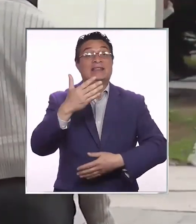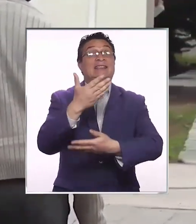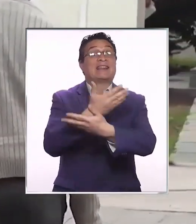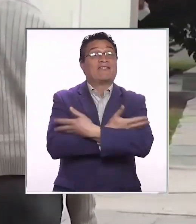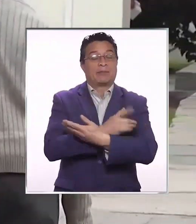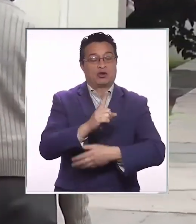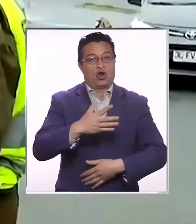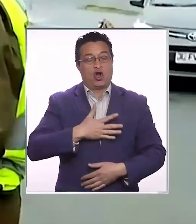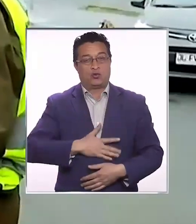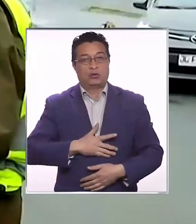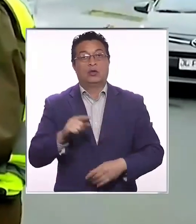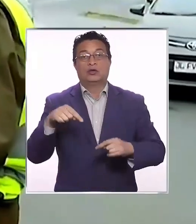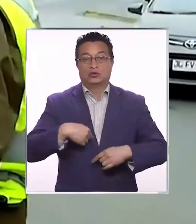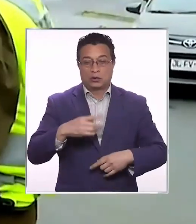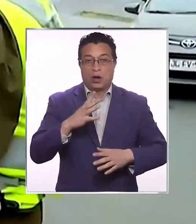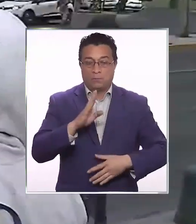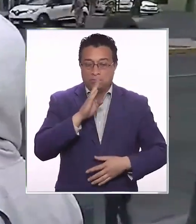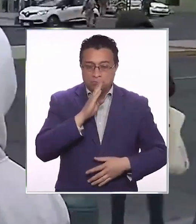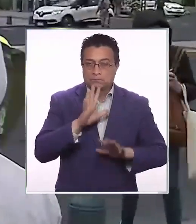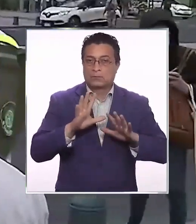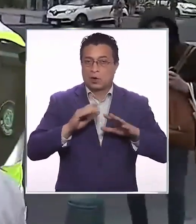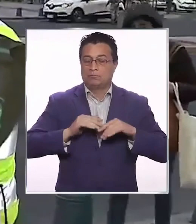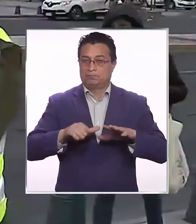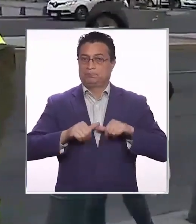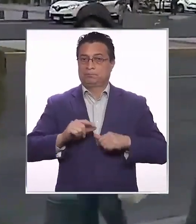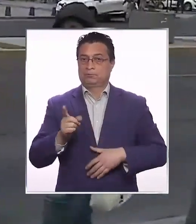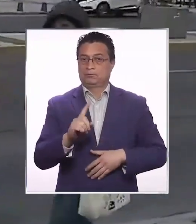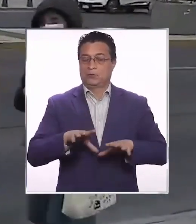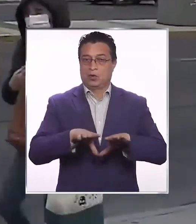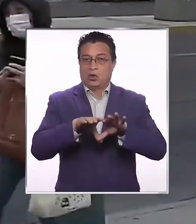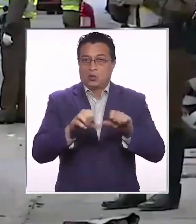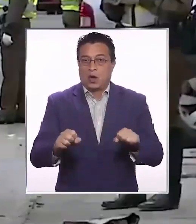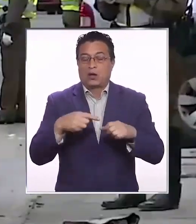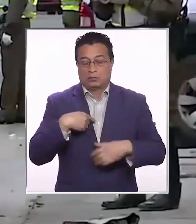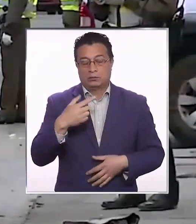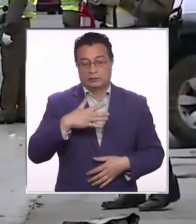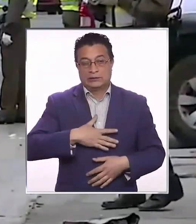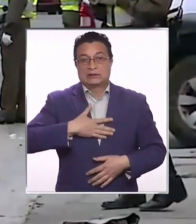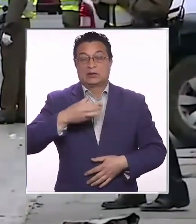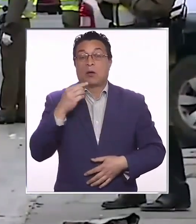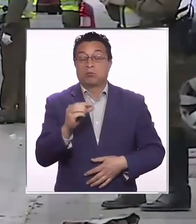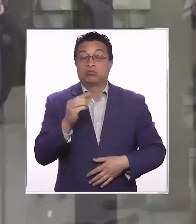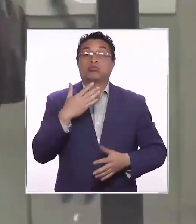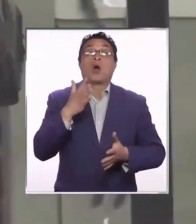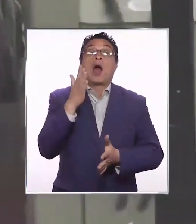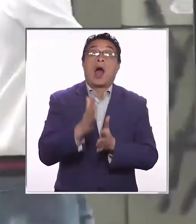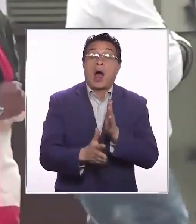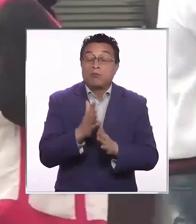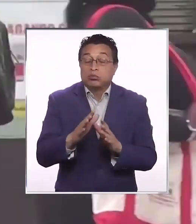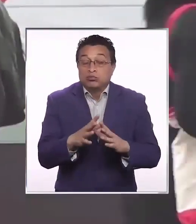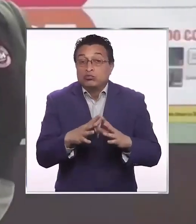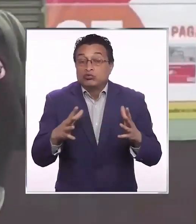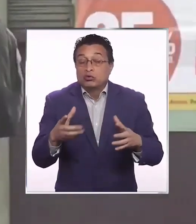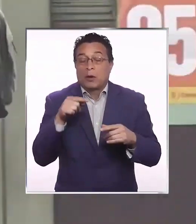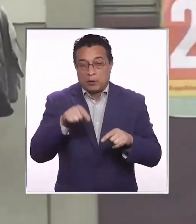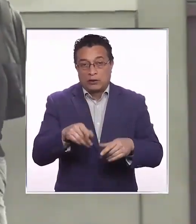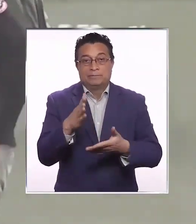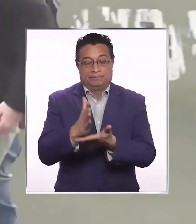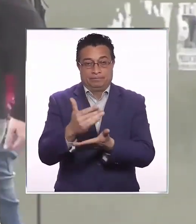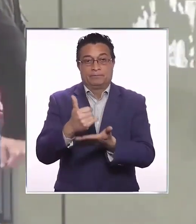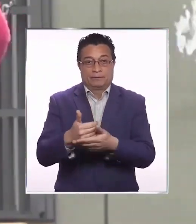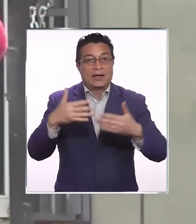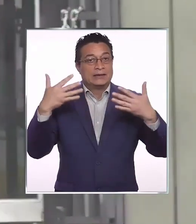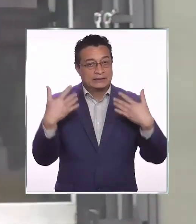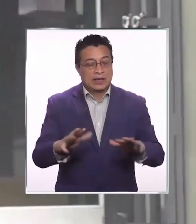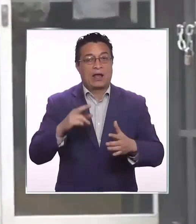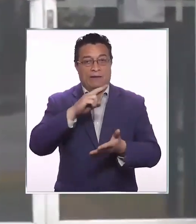región de Valparaíso. Tengo una postura más cauta, yo efectivamente considero que es un poco apresurado, pero esta es una